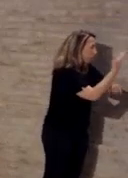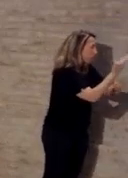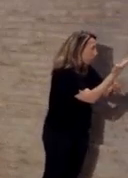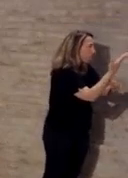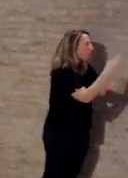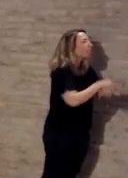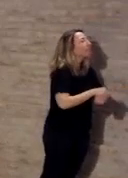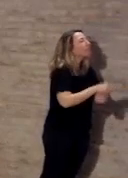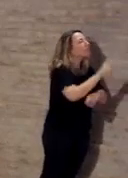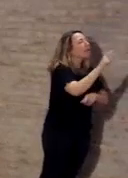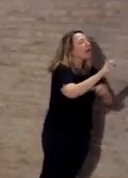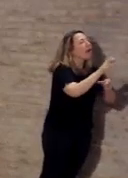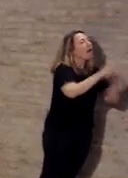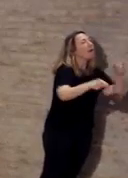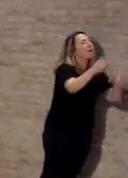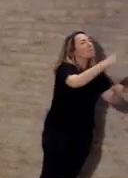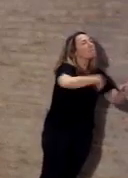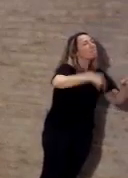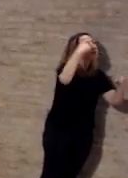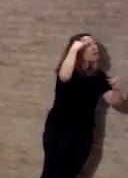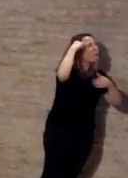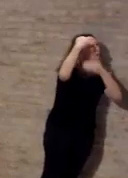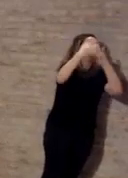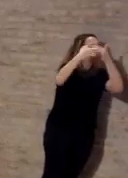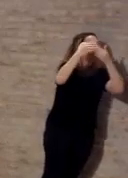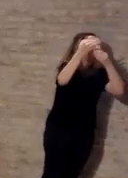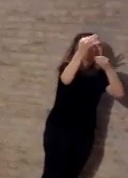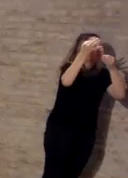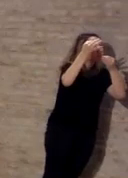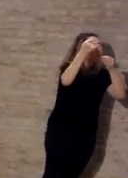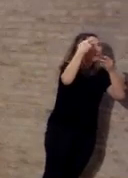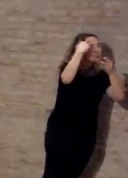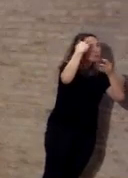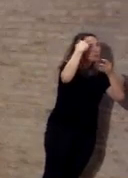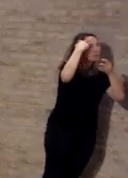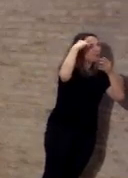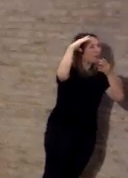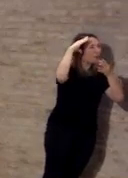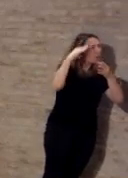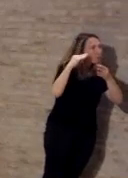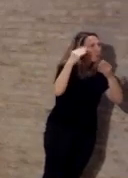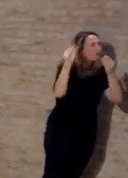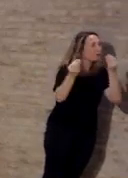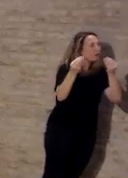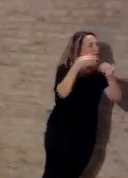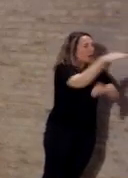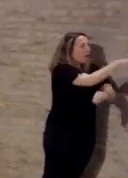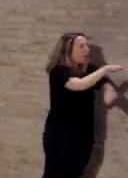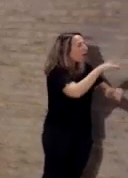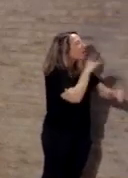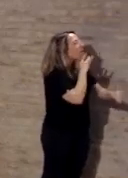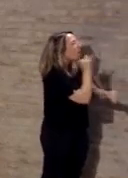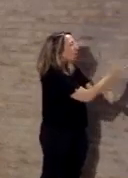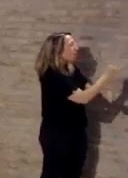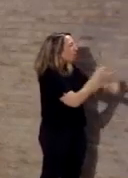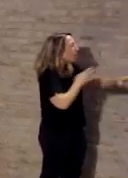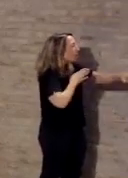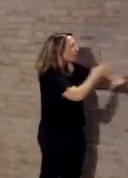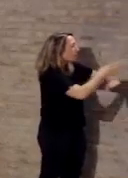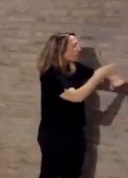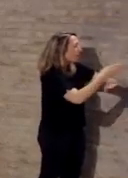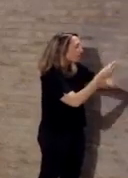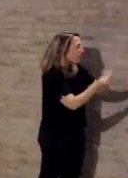pasa en el caso de la capacidad jurídica restringida Y qué pasa en los lugares en los centros de denuncia con la